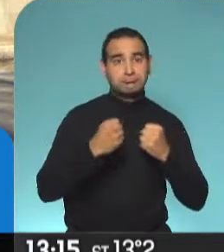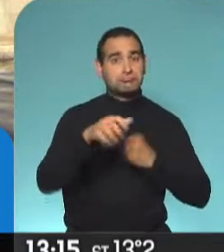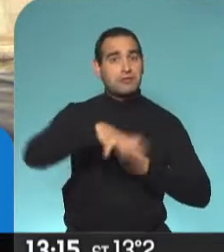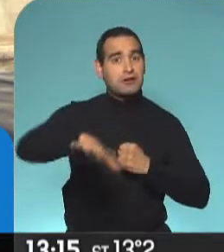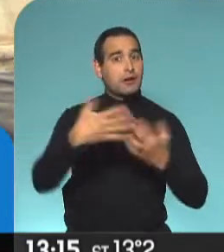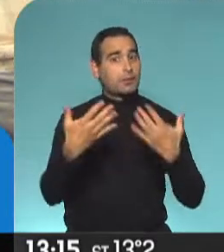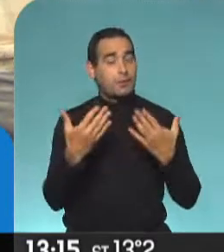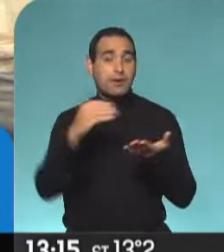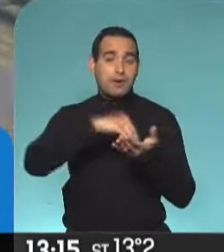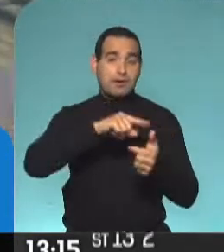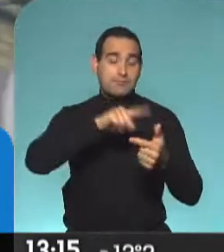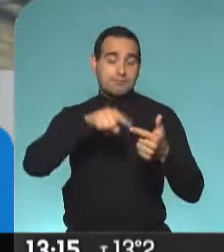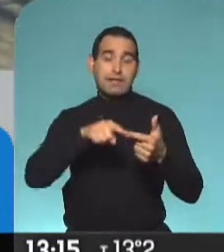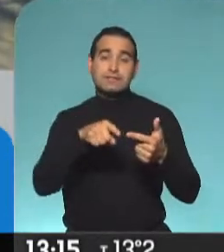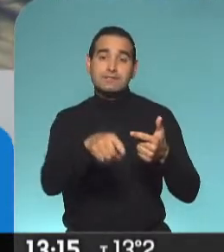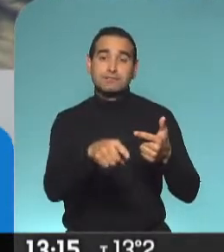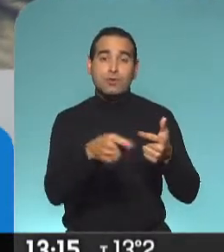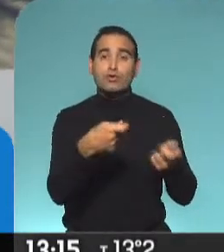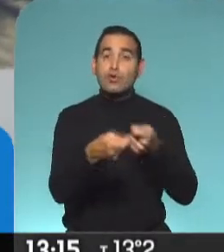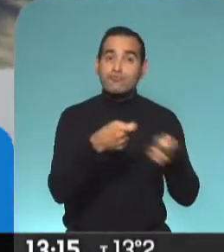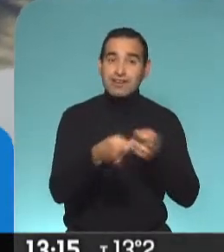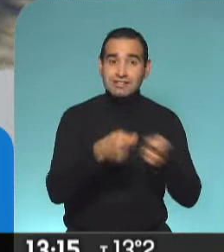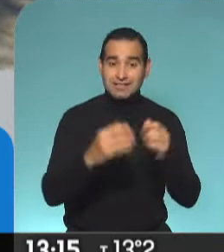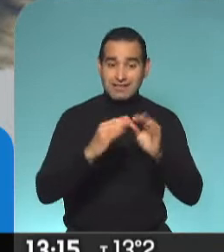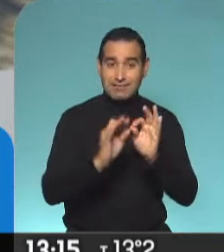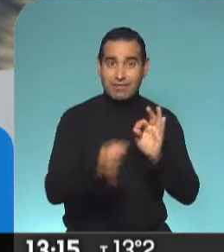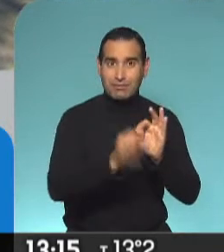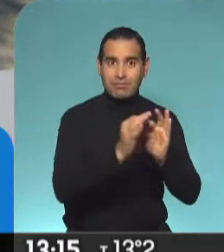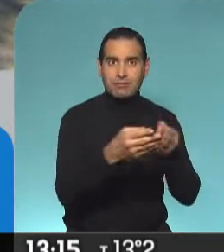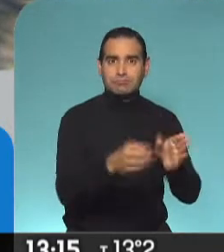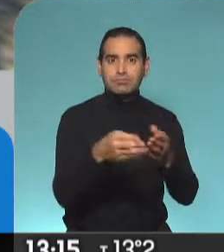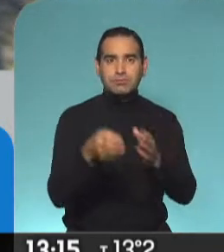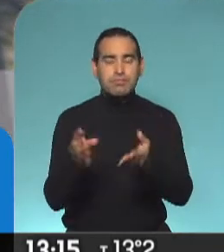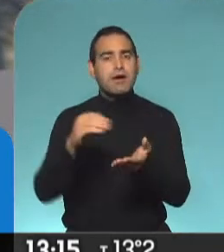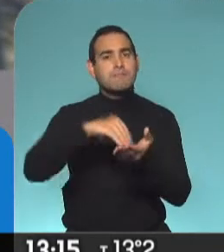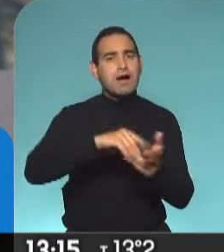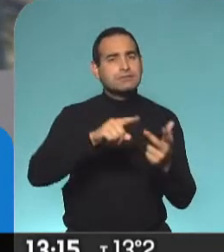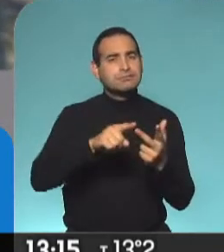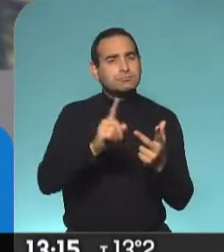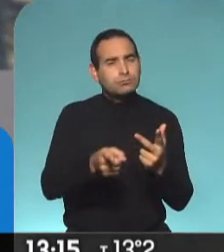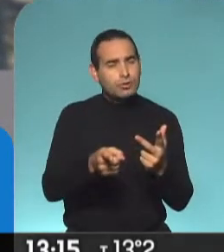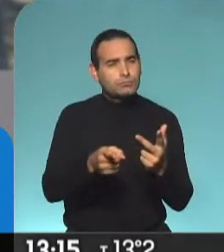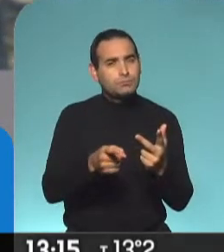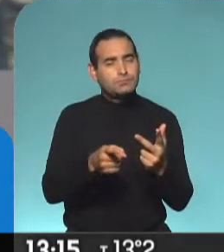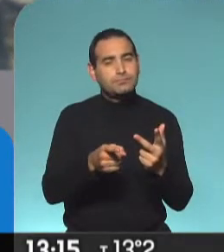la apertura de más comercios de cercanía así como también al